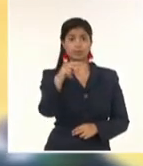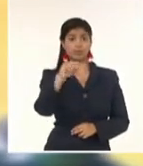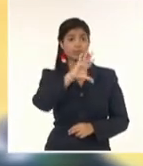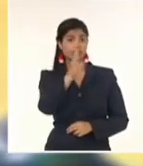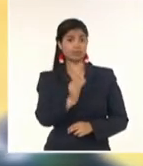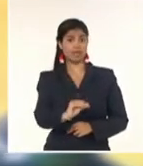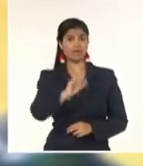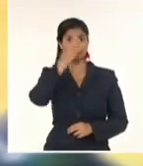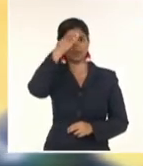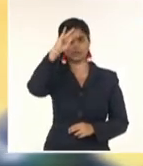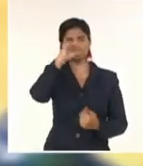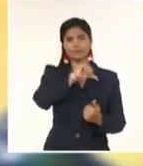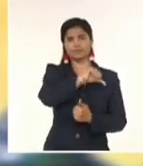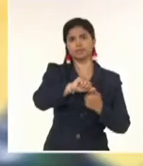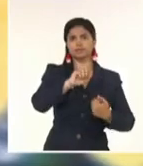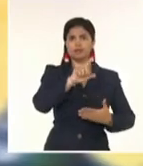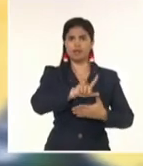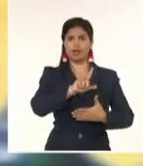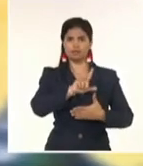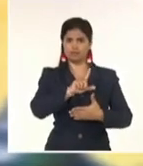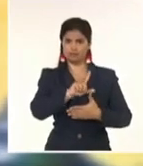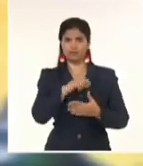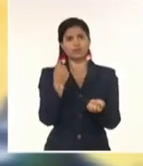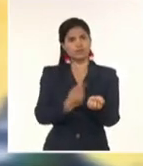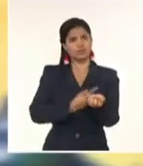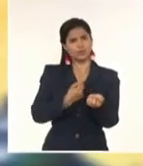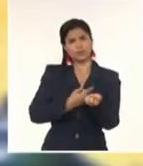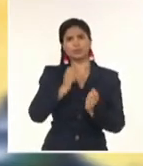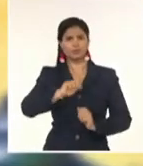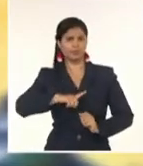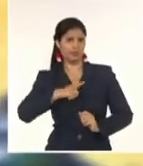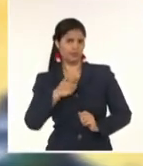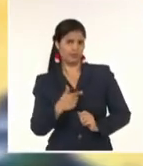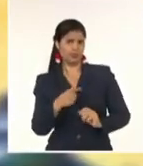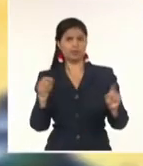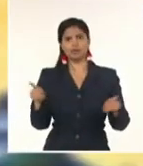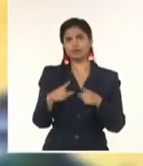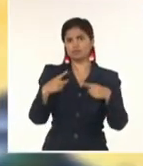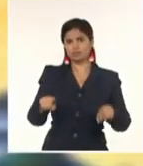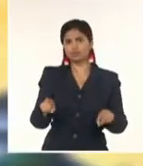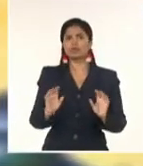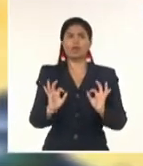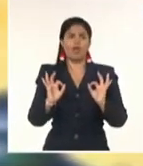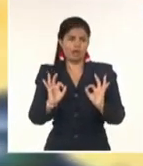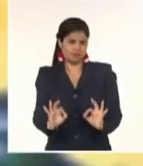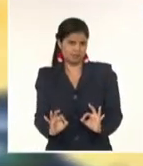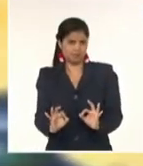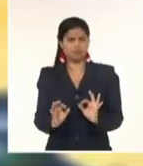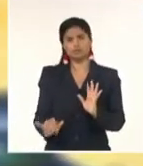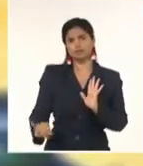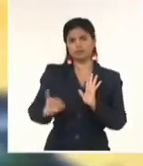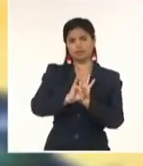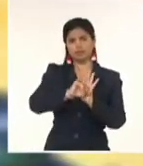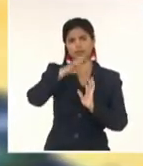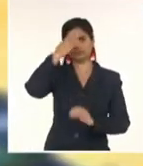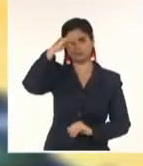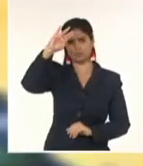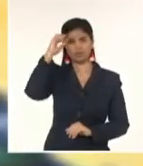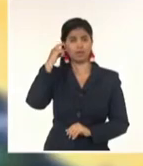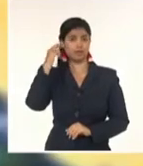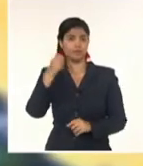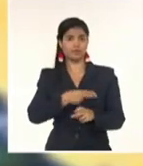el Caribe y América Latina. Promueve la coordinación de acciones para cartografiar los patrimonios vivos africanos en la